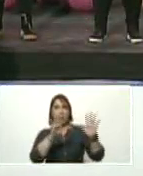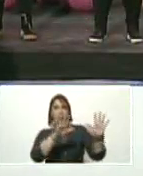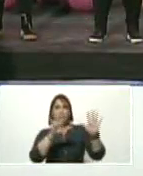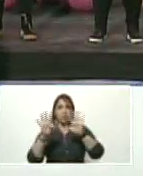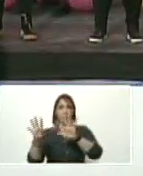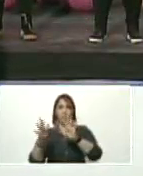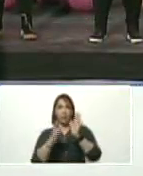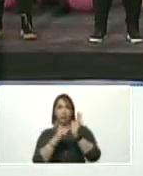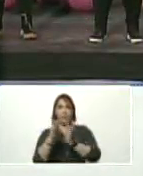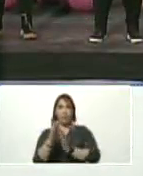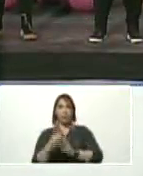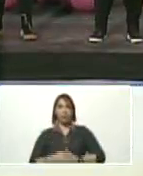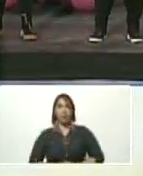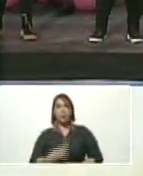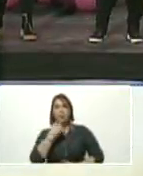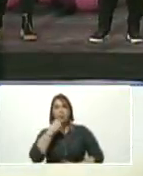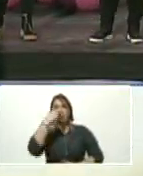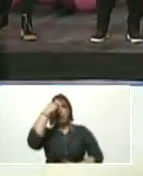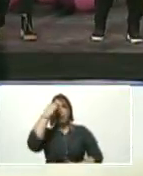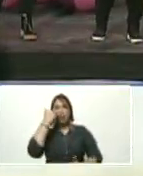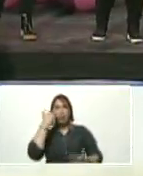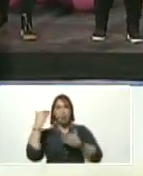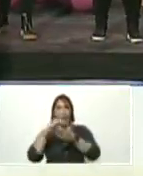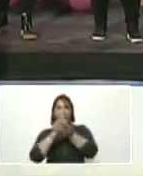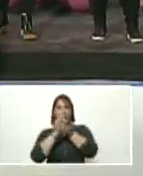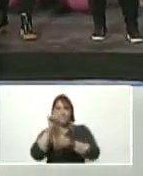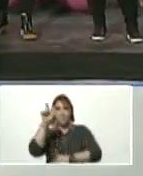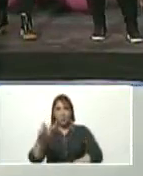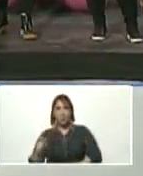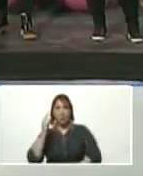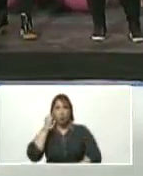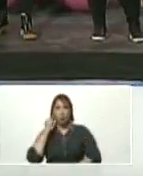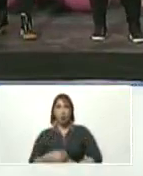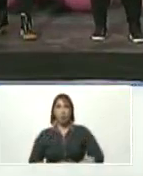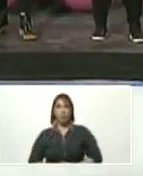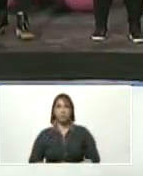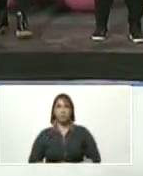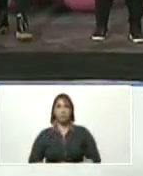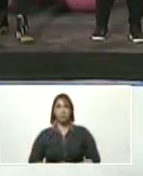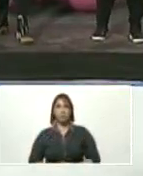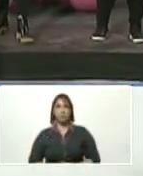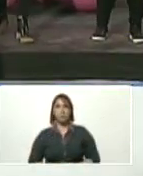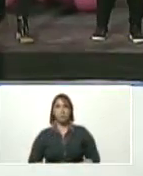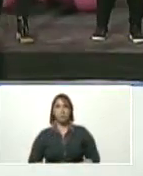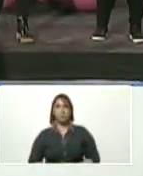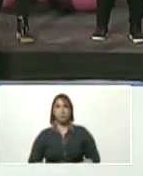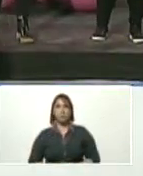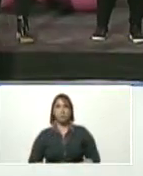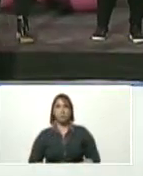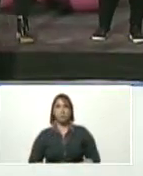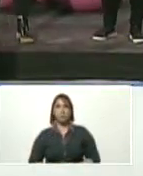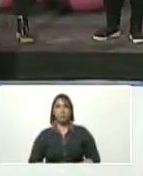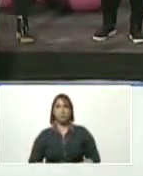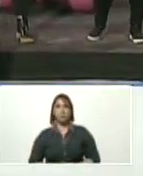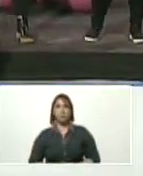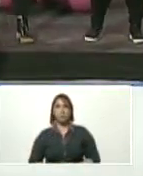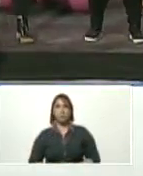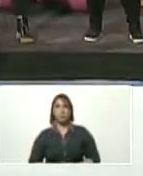Abril en Los Teques. Compañera María Teresa, Guiseli, Irma, adelante.